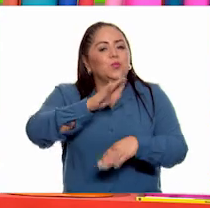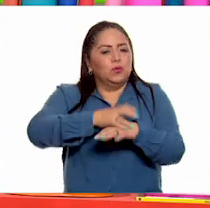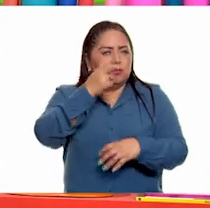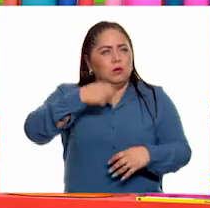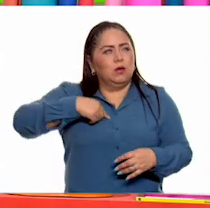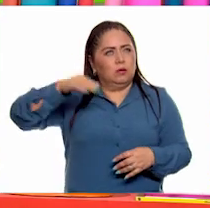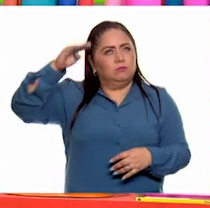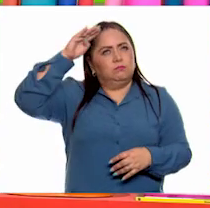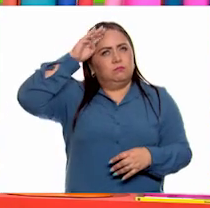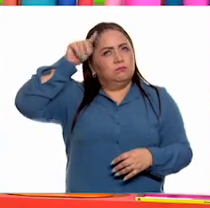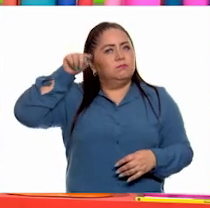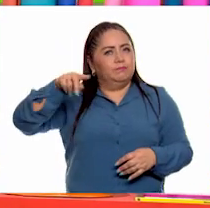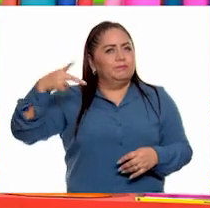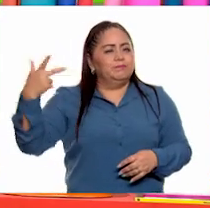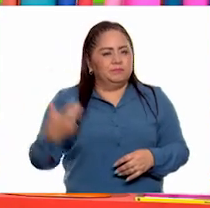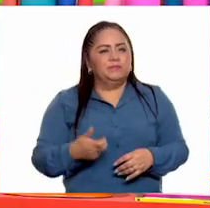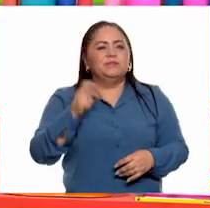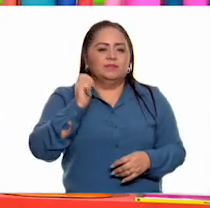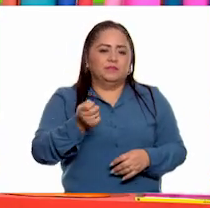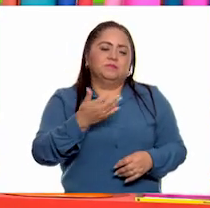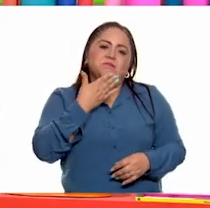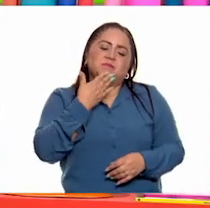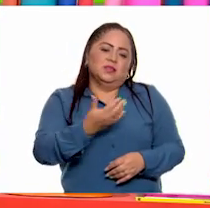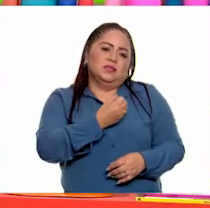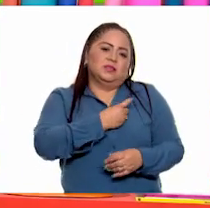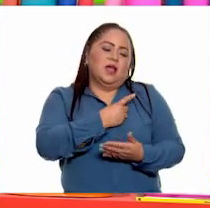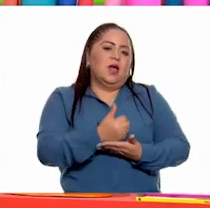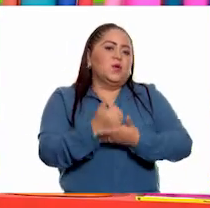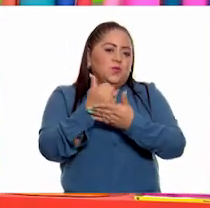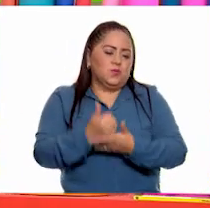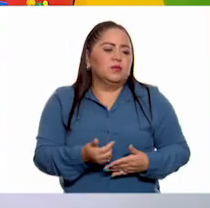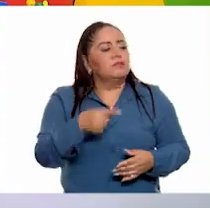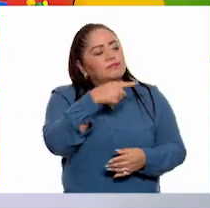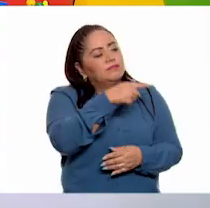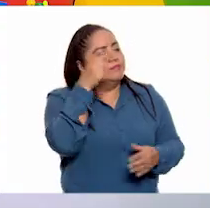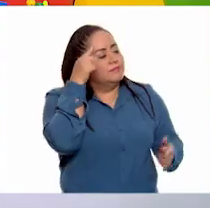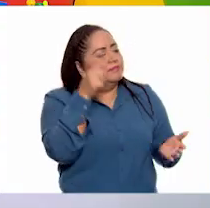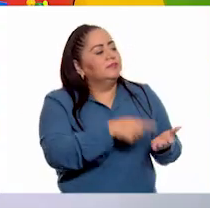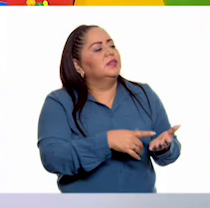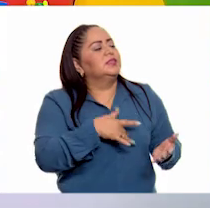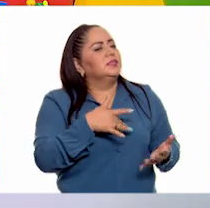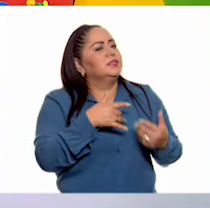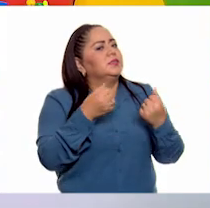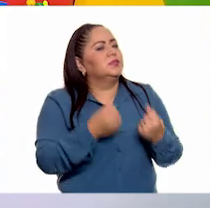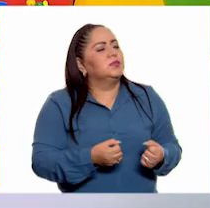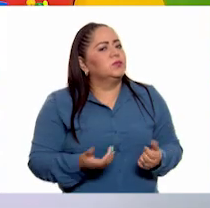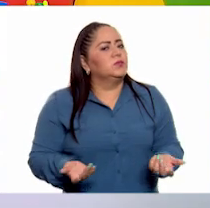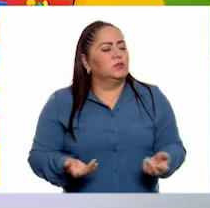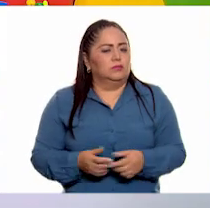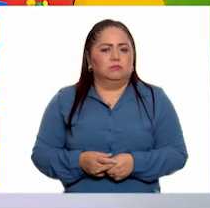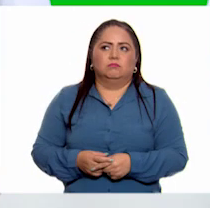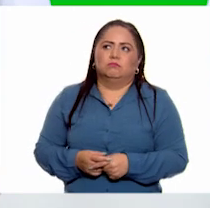de pensar que las inyecciones son parte de esa ayuda. ¿Tú qué crees que te daría seguridad?